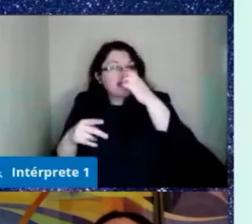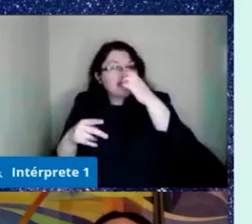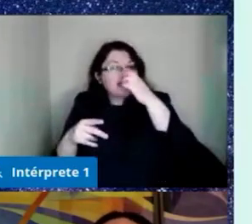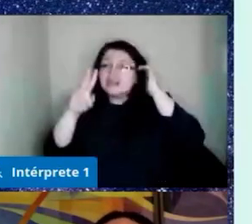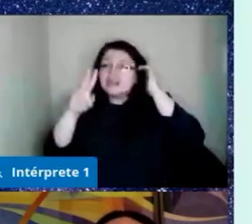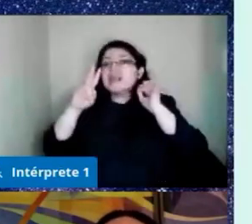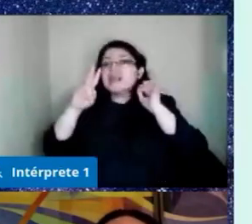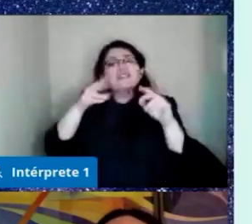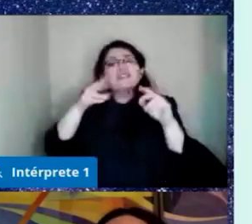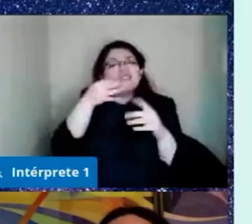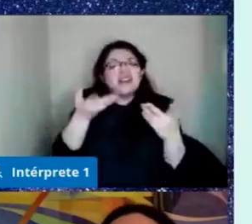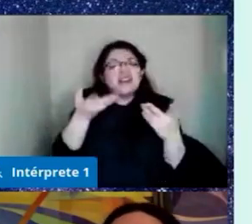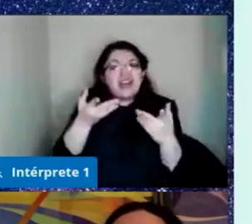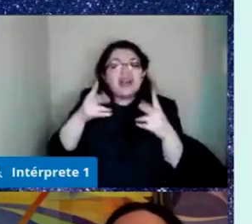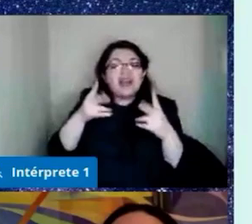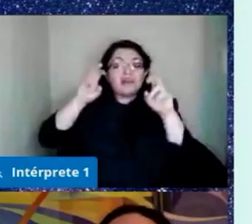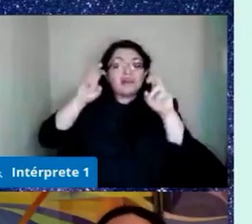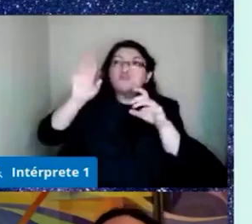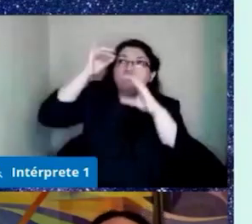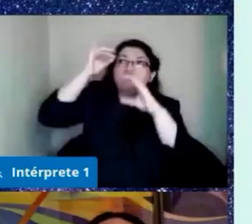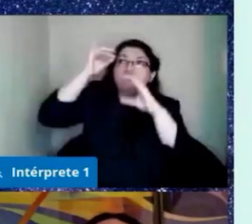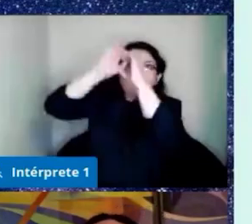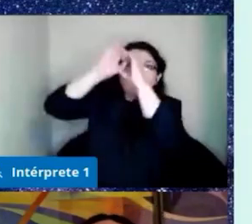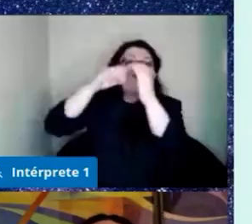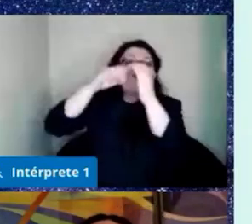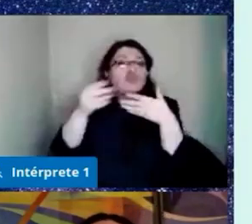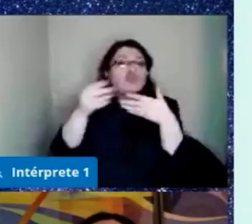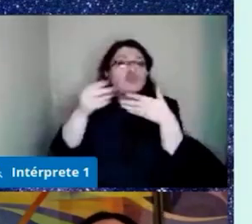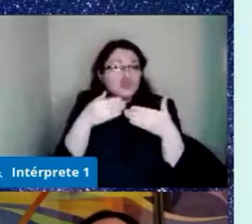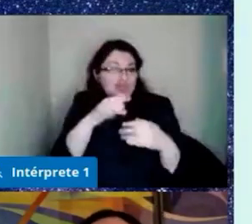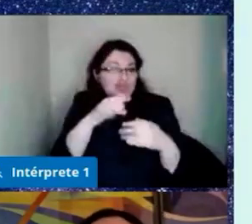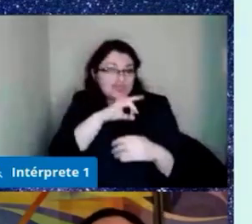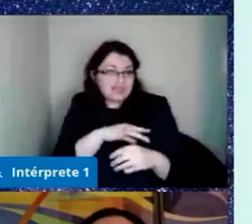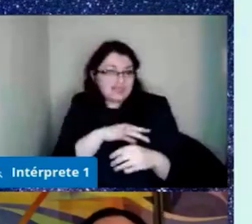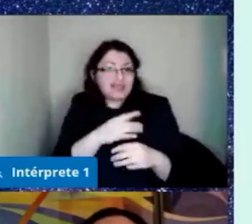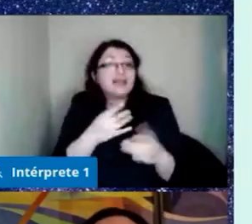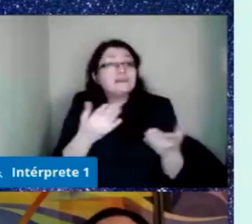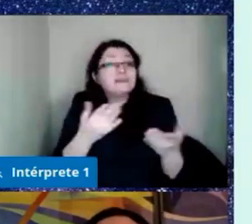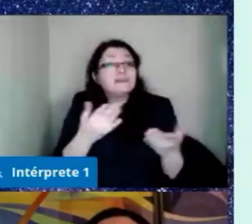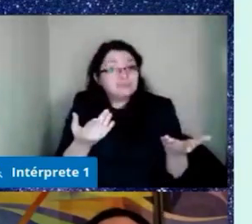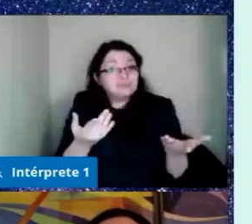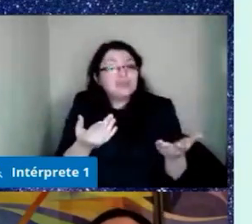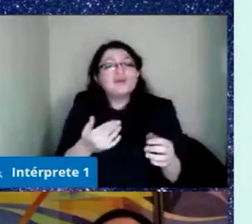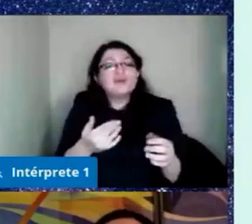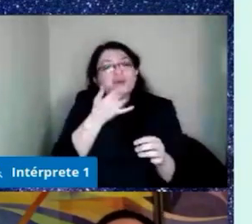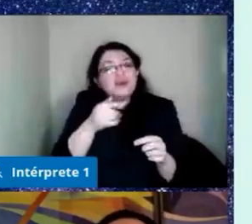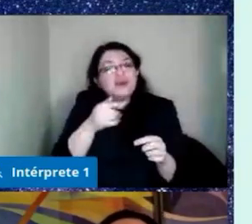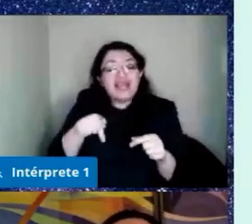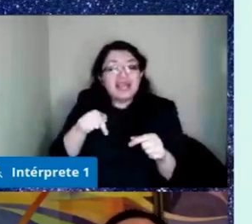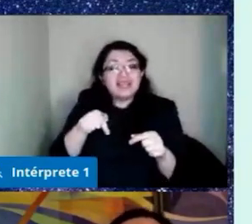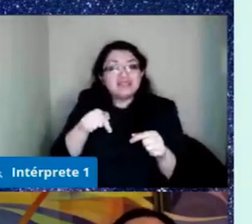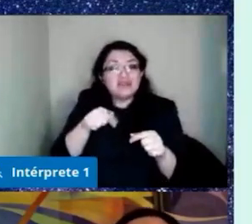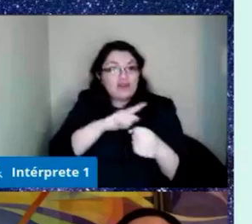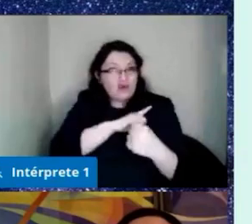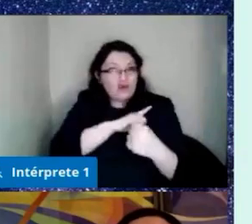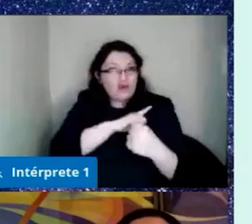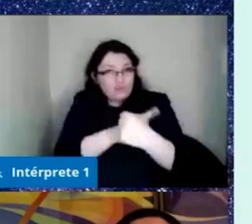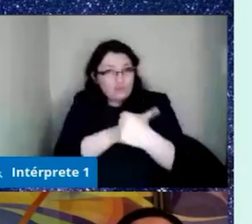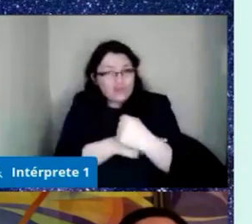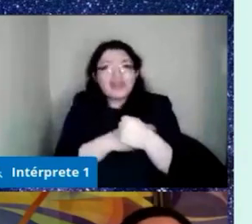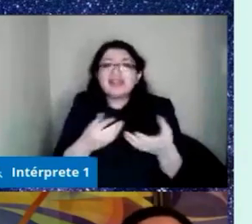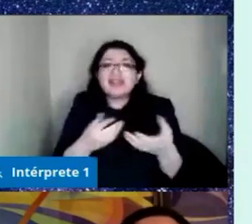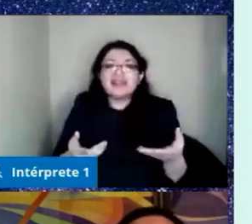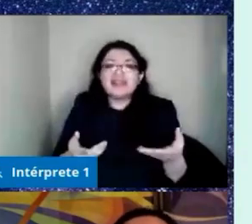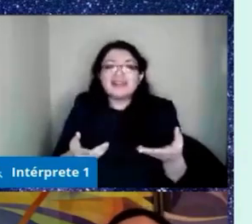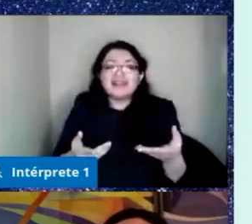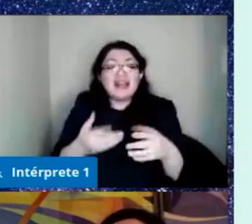hechos con observatorios chilenos. Y es porque realmente el poder de observación que tienen estos observatorios, la cantidad de